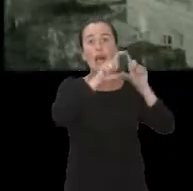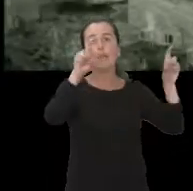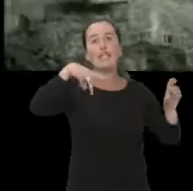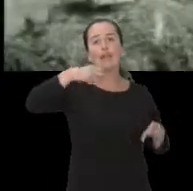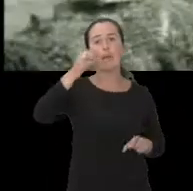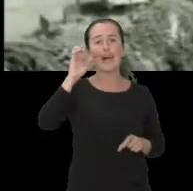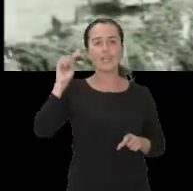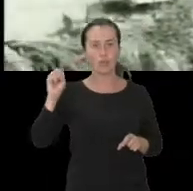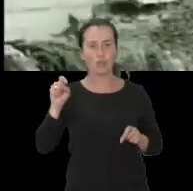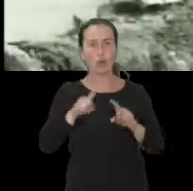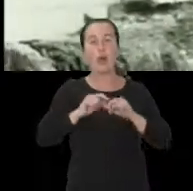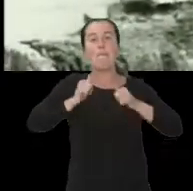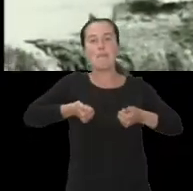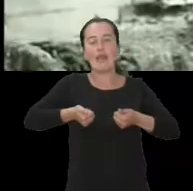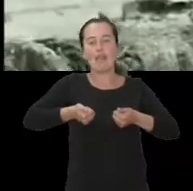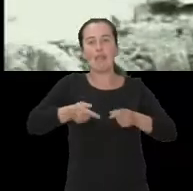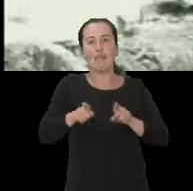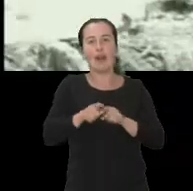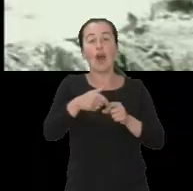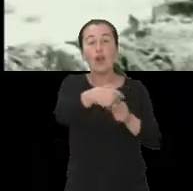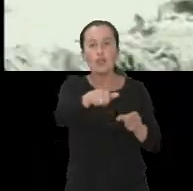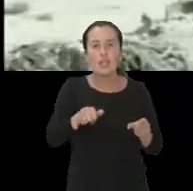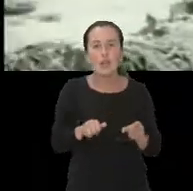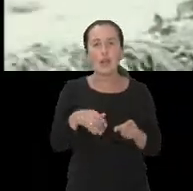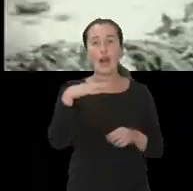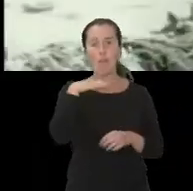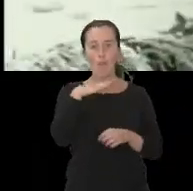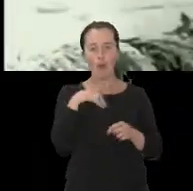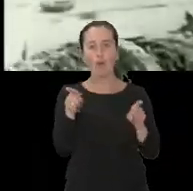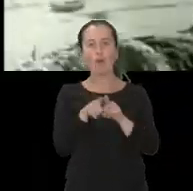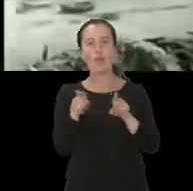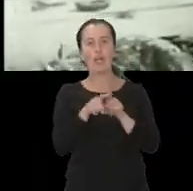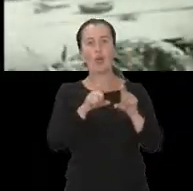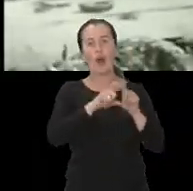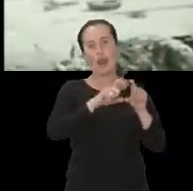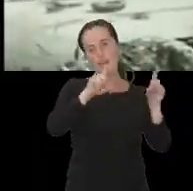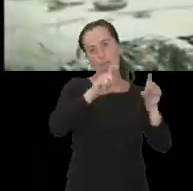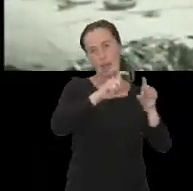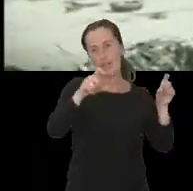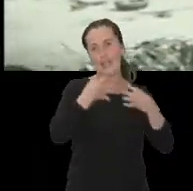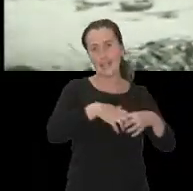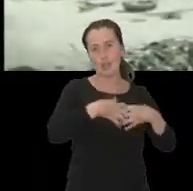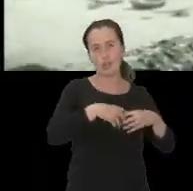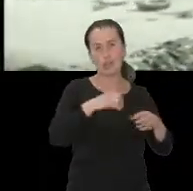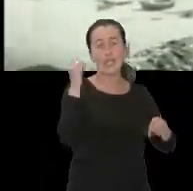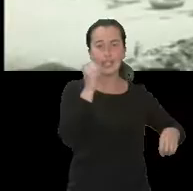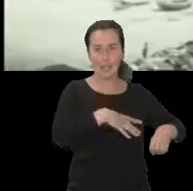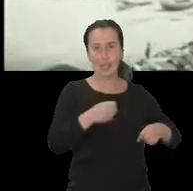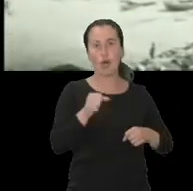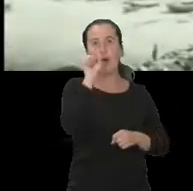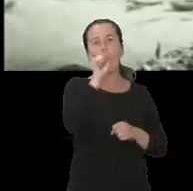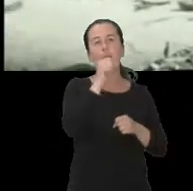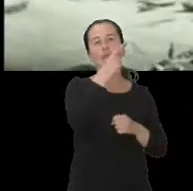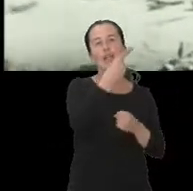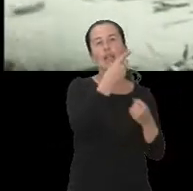La empresa Masó, que inicia su actividad conservera en Bueu con la industria de la salazón en